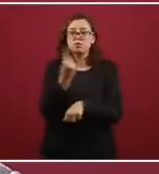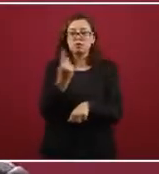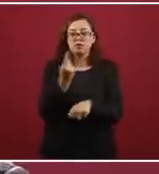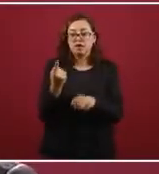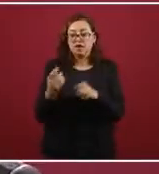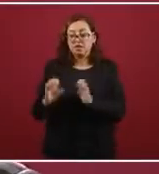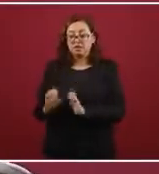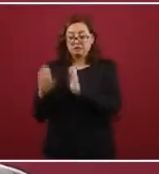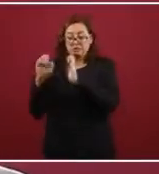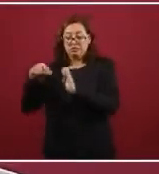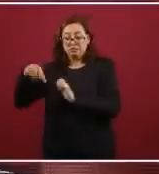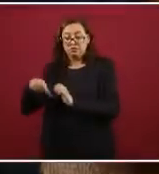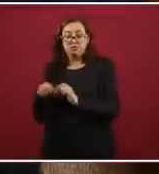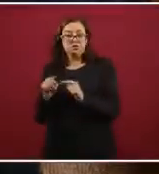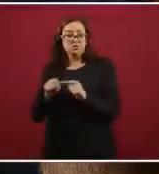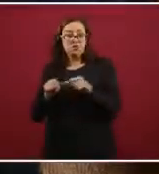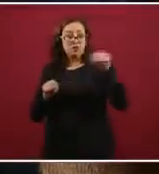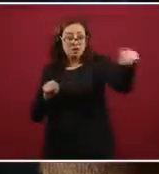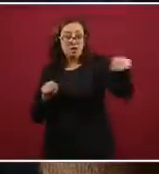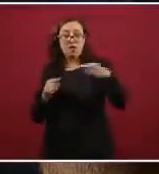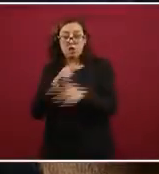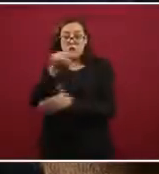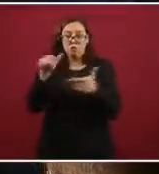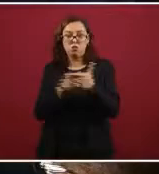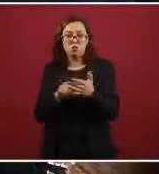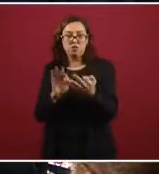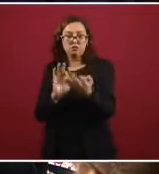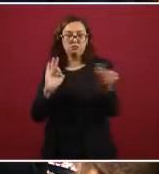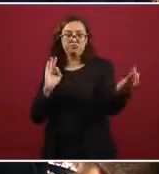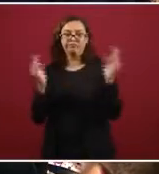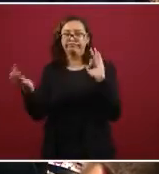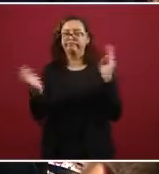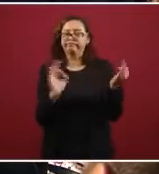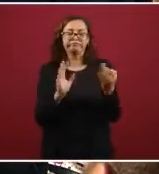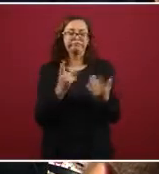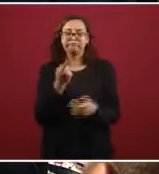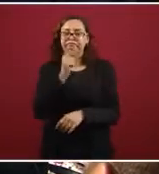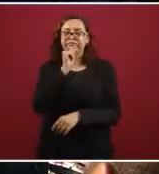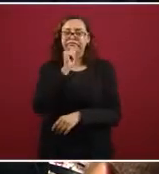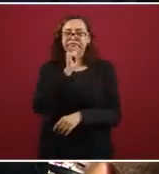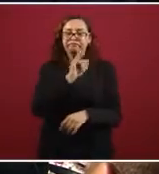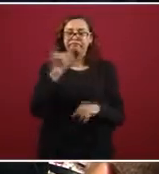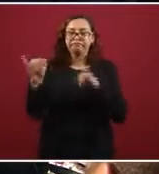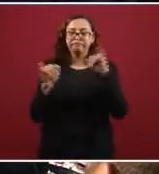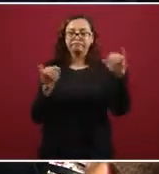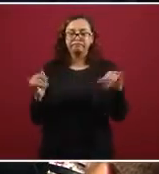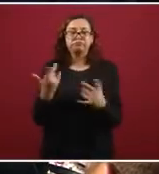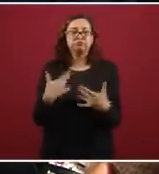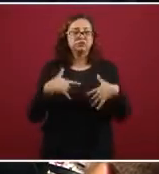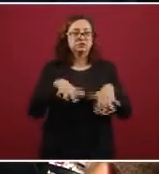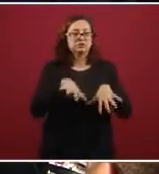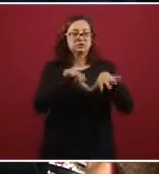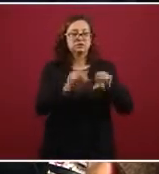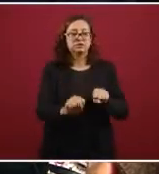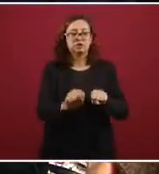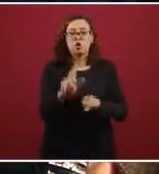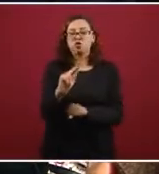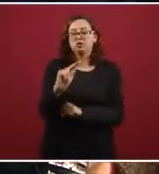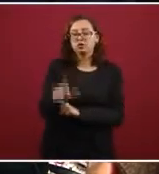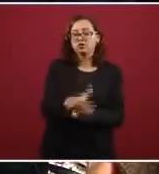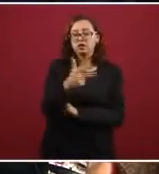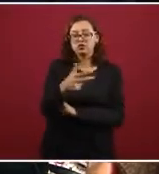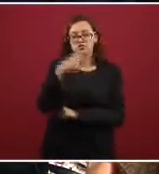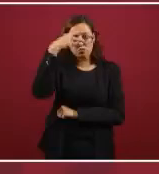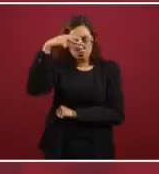instalaciones. Por fortuna pudimos entrevistar a los 88 que quedaron finalmente detenidos que tienen